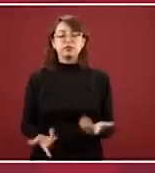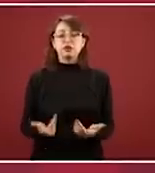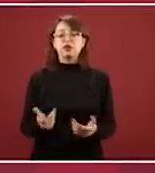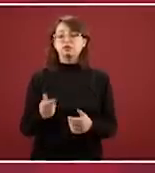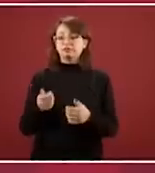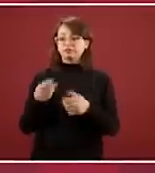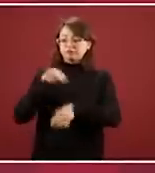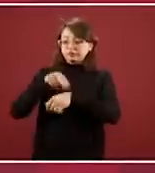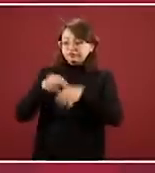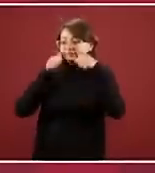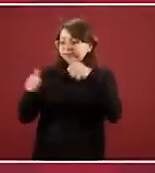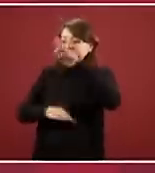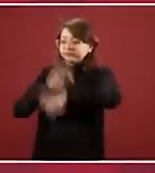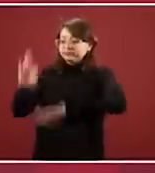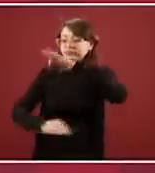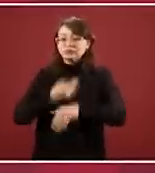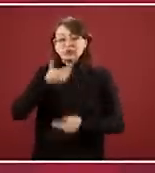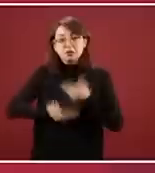mejor,